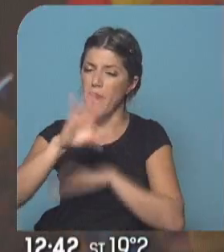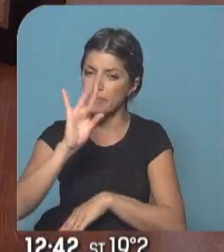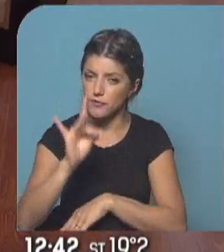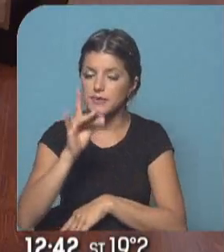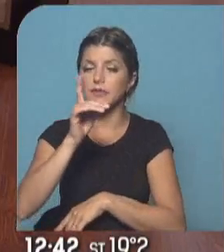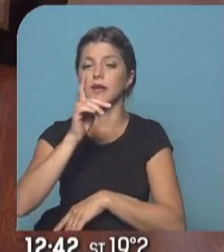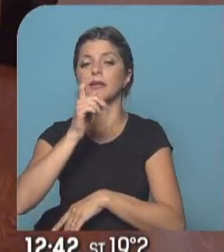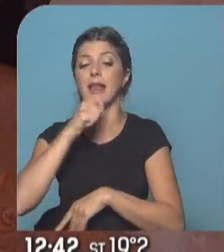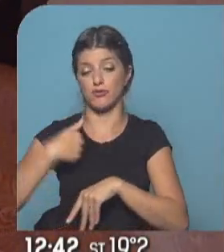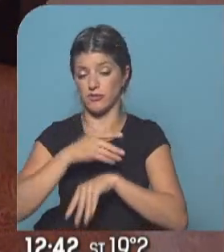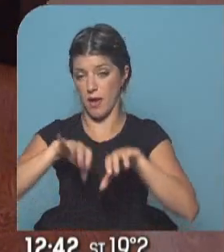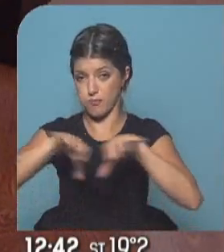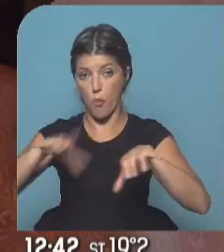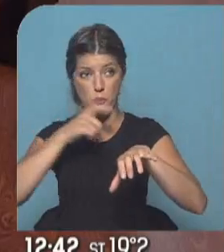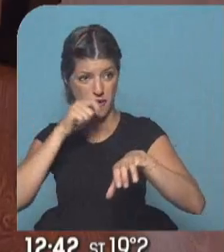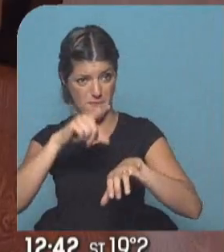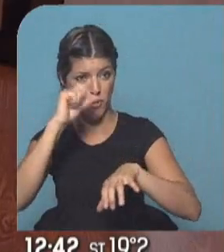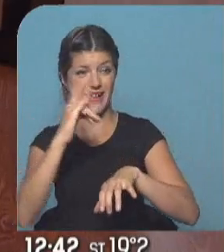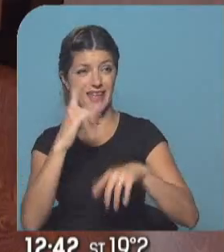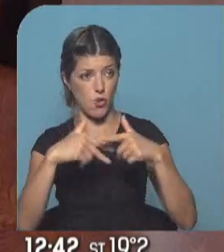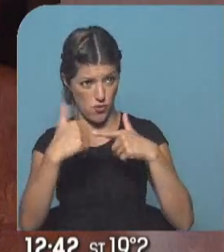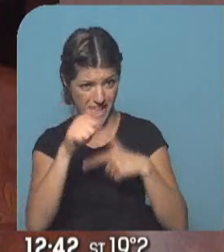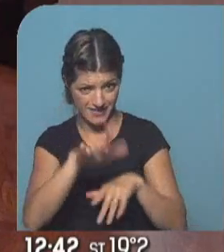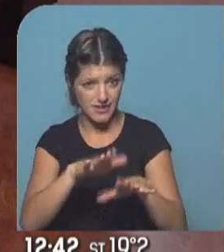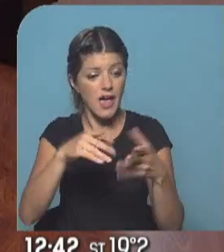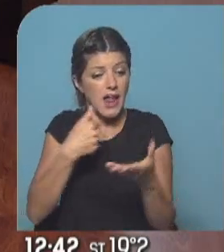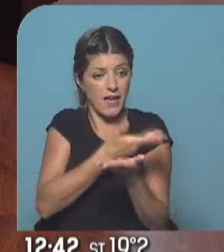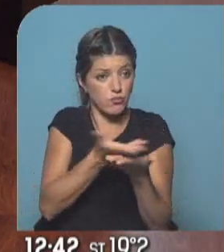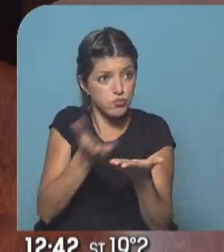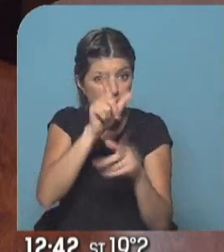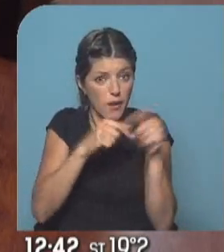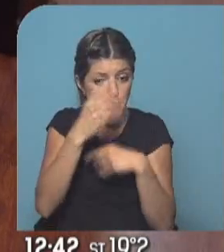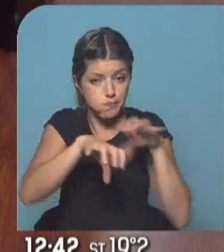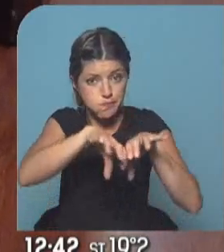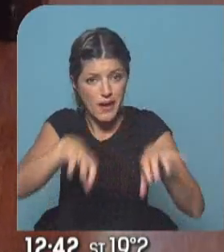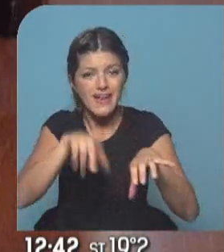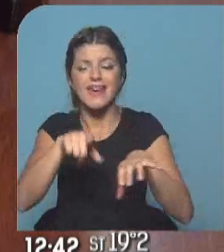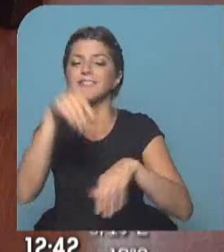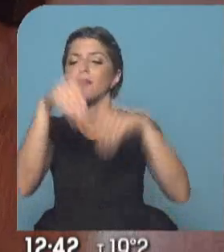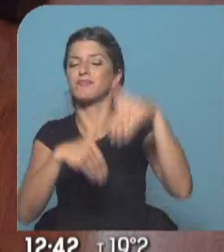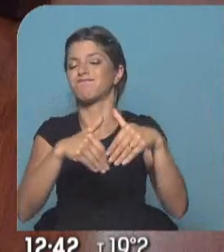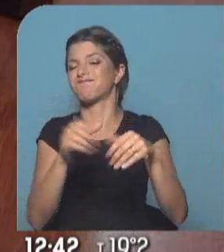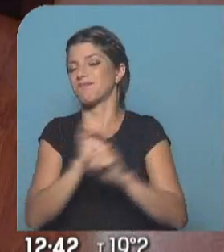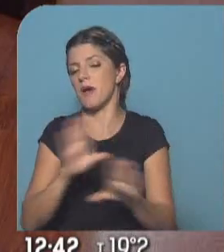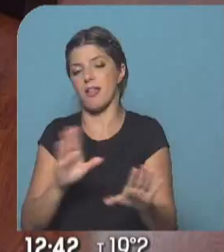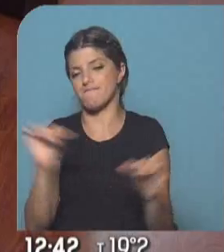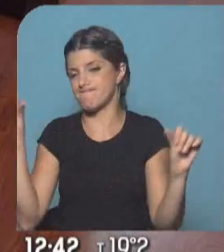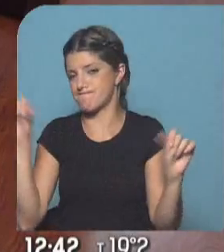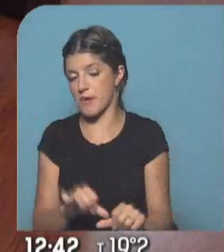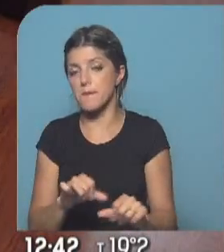como ocurre en la sociedad catalana casi por mitades, los referéndums no necesariamente son una buena solución. Y en este caso parecería que